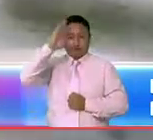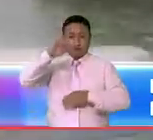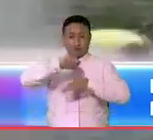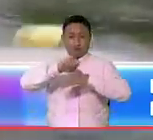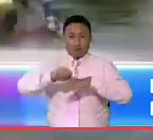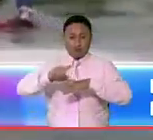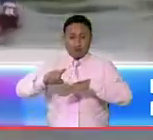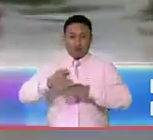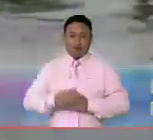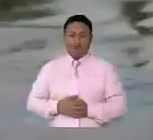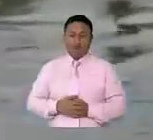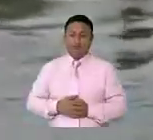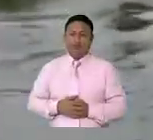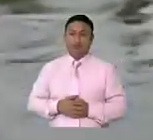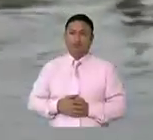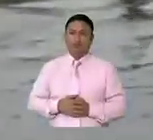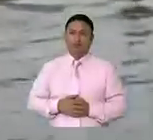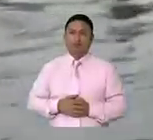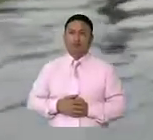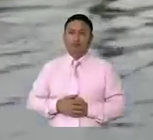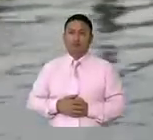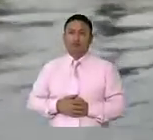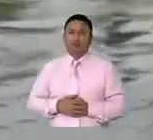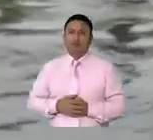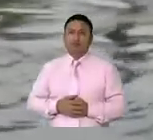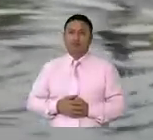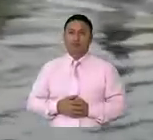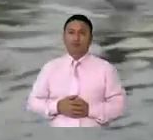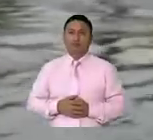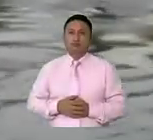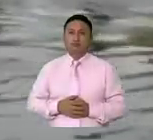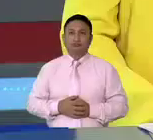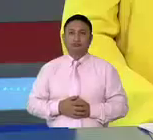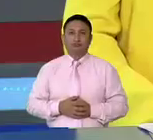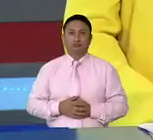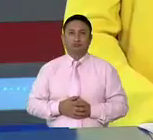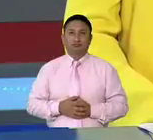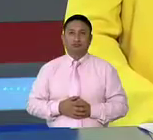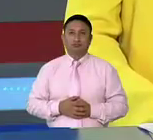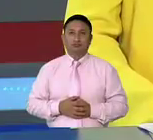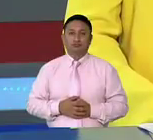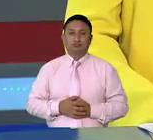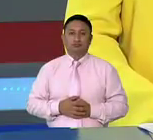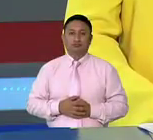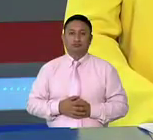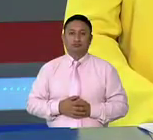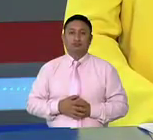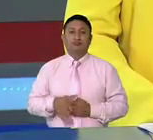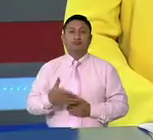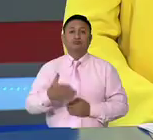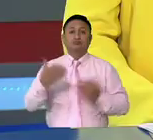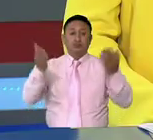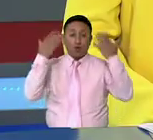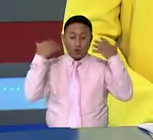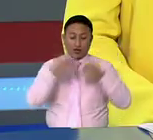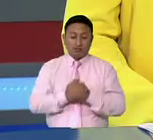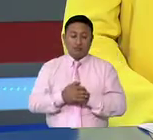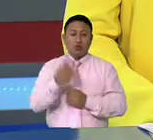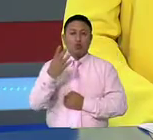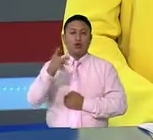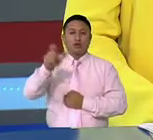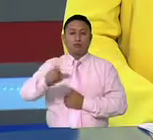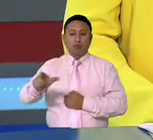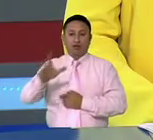las pericias de ley, informó Patricia Aldaz. Mientras que en la ciudad de Guayaquil, 4 personas